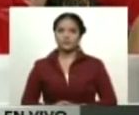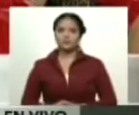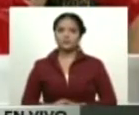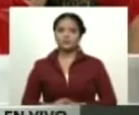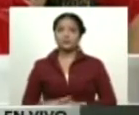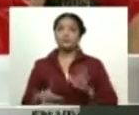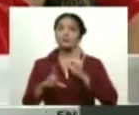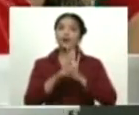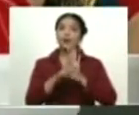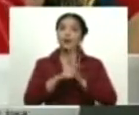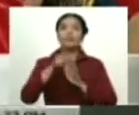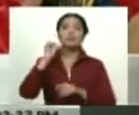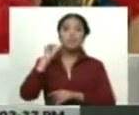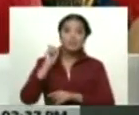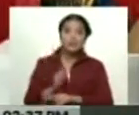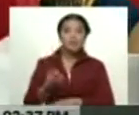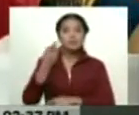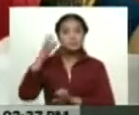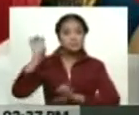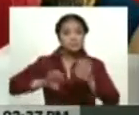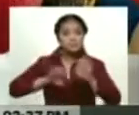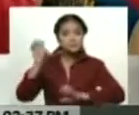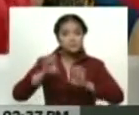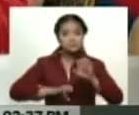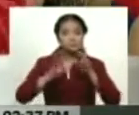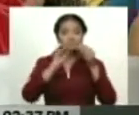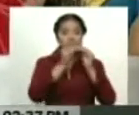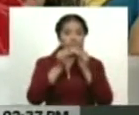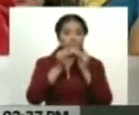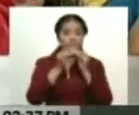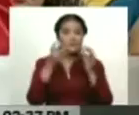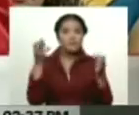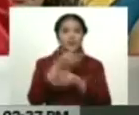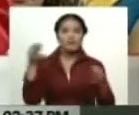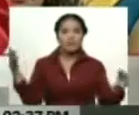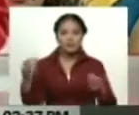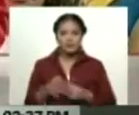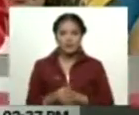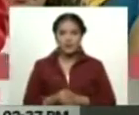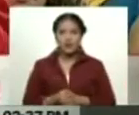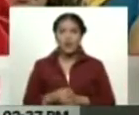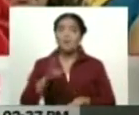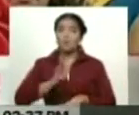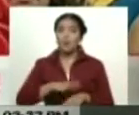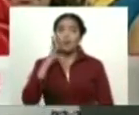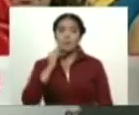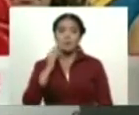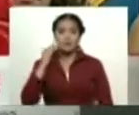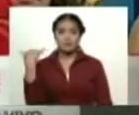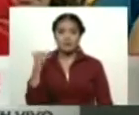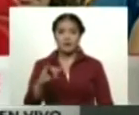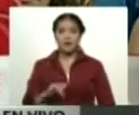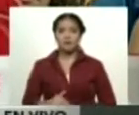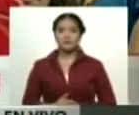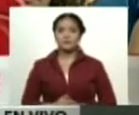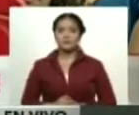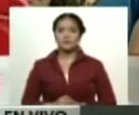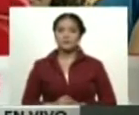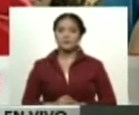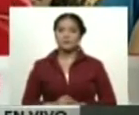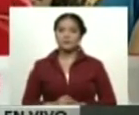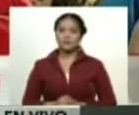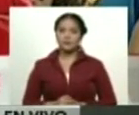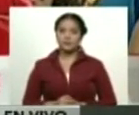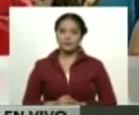ley amerita ser revisada y perfeccionada a la luz de la experiencia que tenemos.